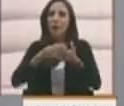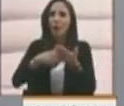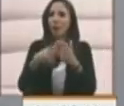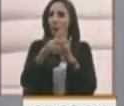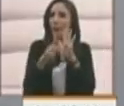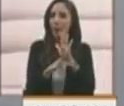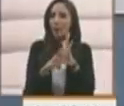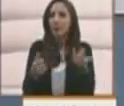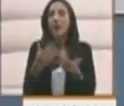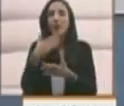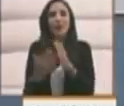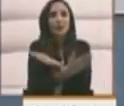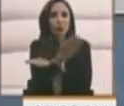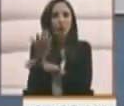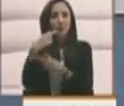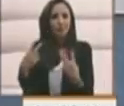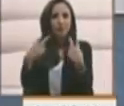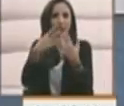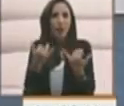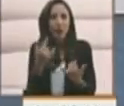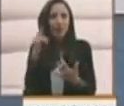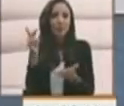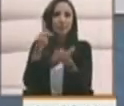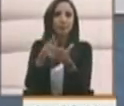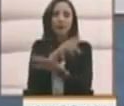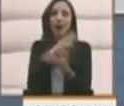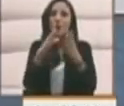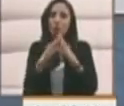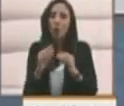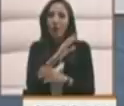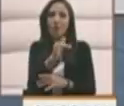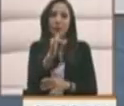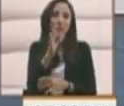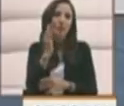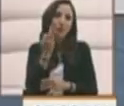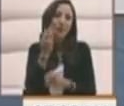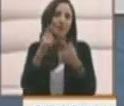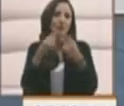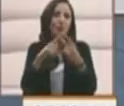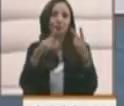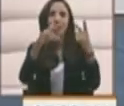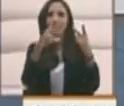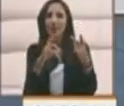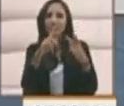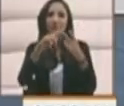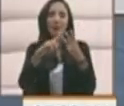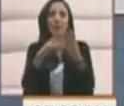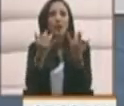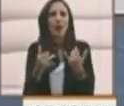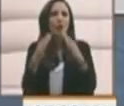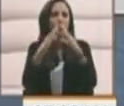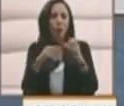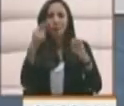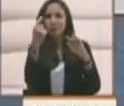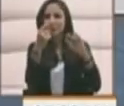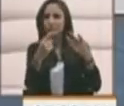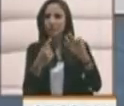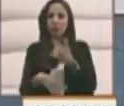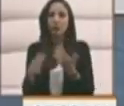También damos gracias a aquellos que nos están viendo a través de las redes sociales. Estamos por Periscope con